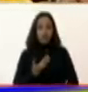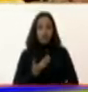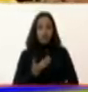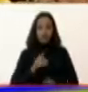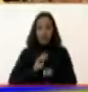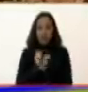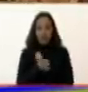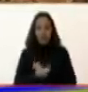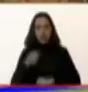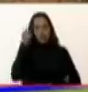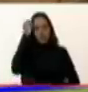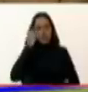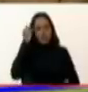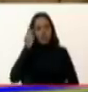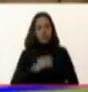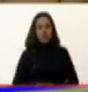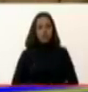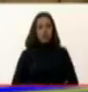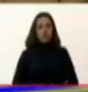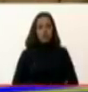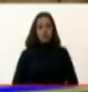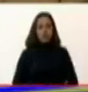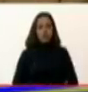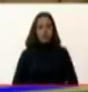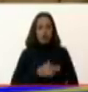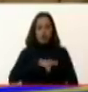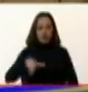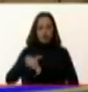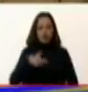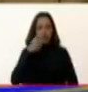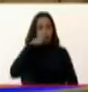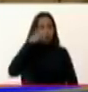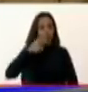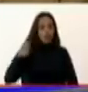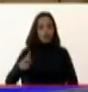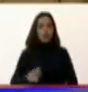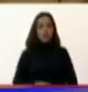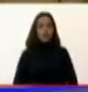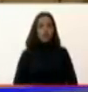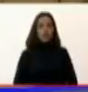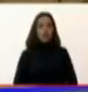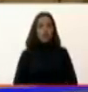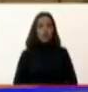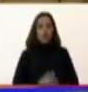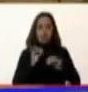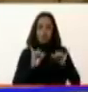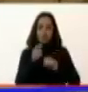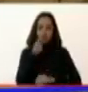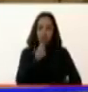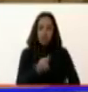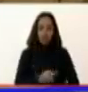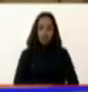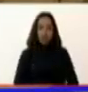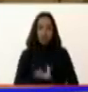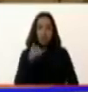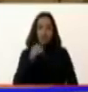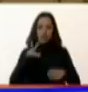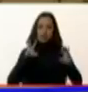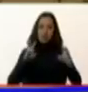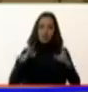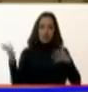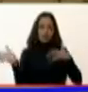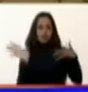su civilización neocolonial. Nosotros los pueblos, y por eso usted lo ha dicho, hay una nueva ola